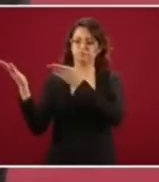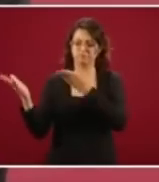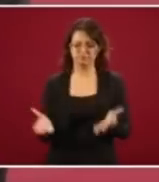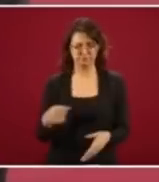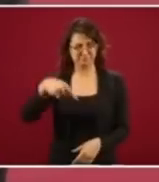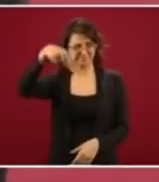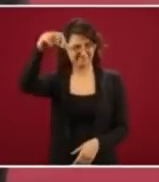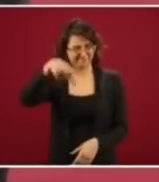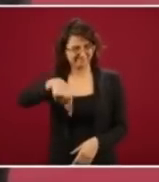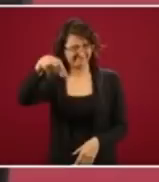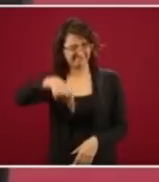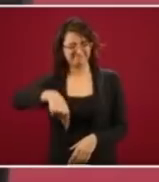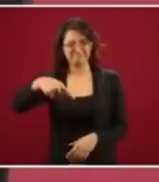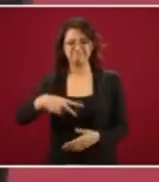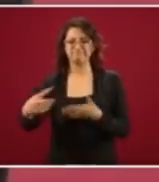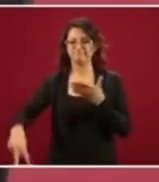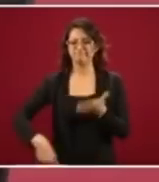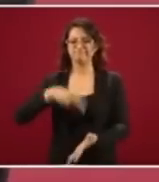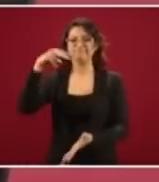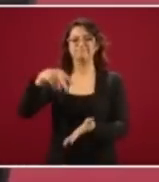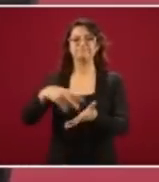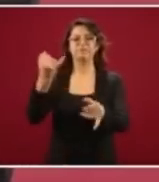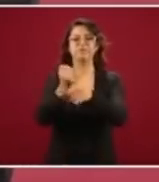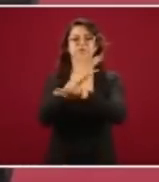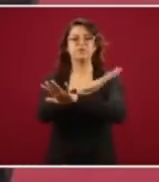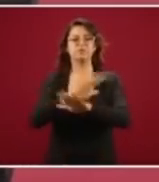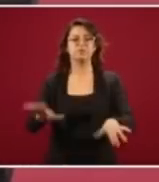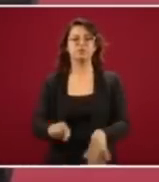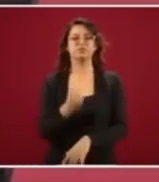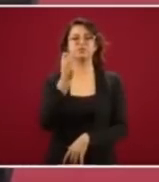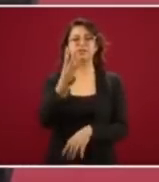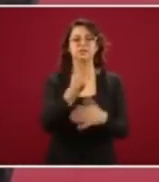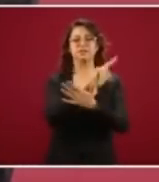aquí para informar sobre los tres programas.